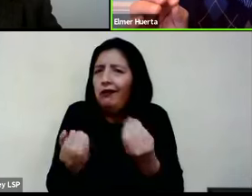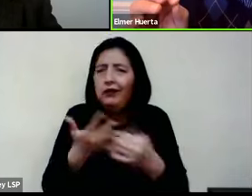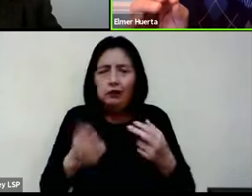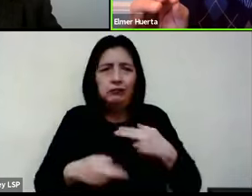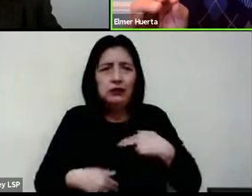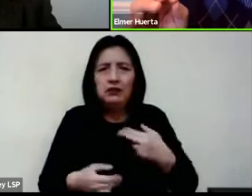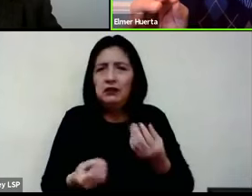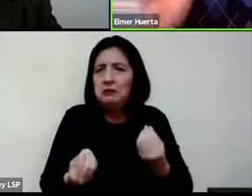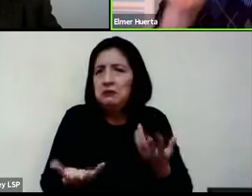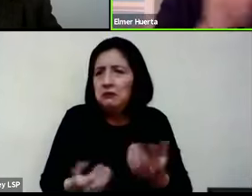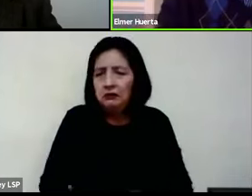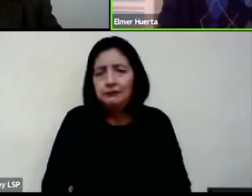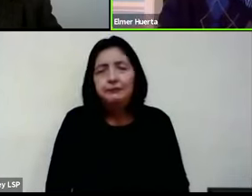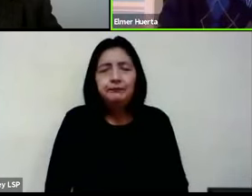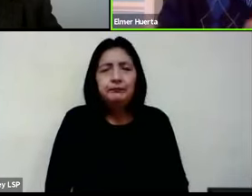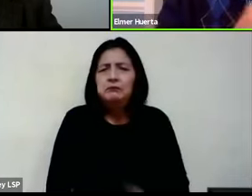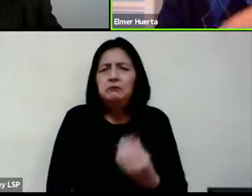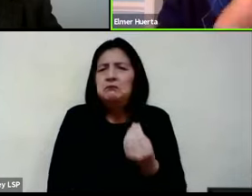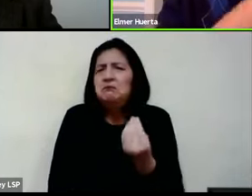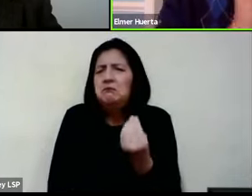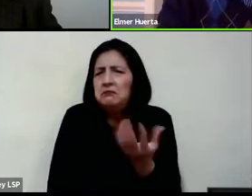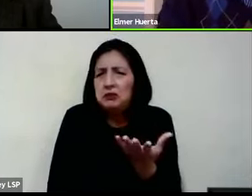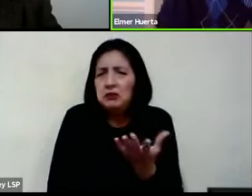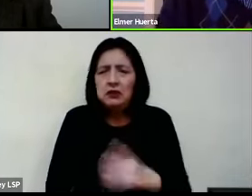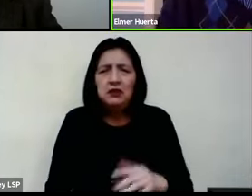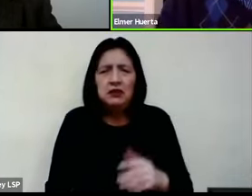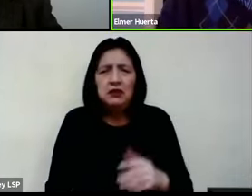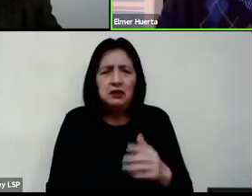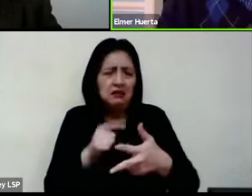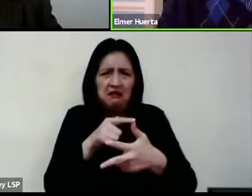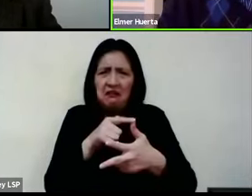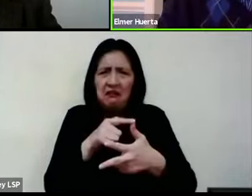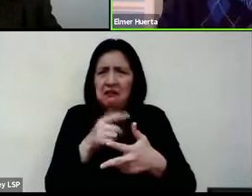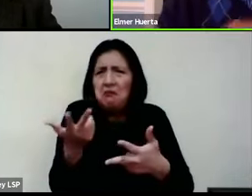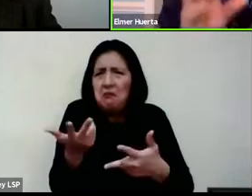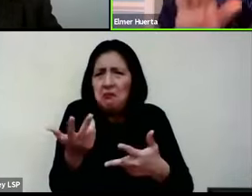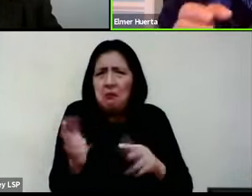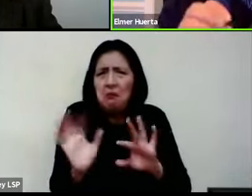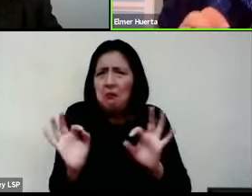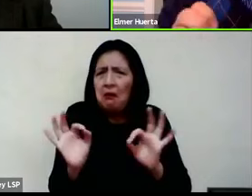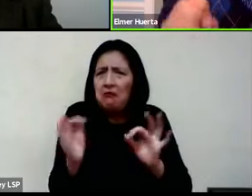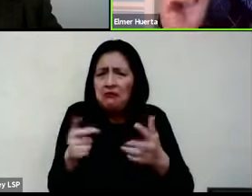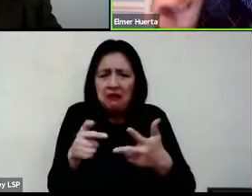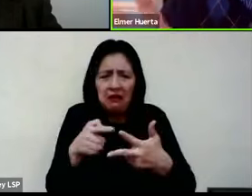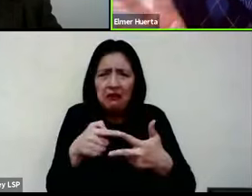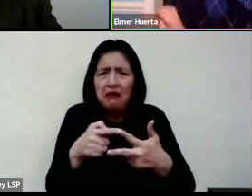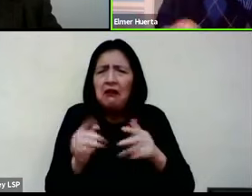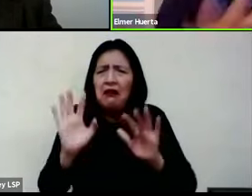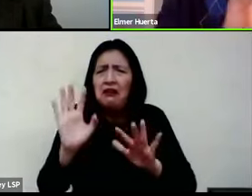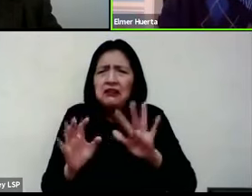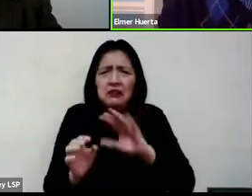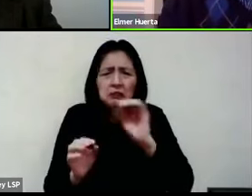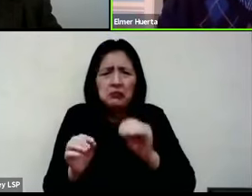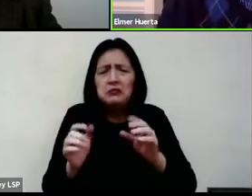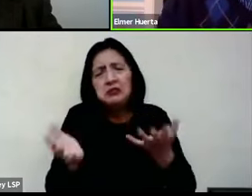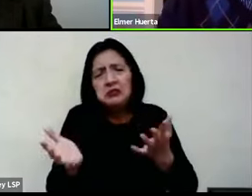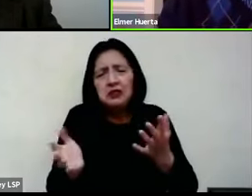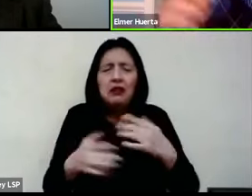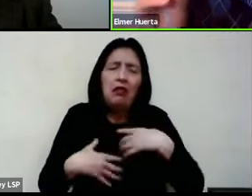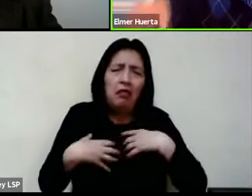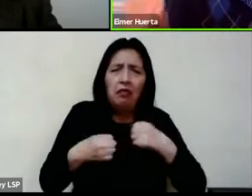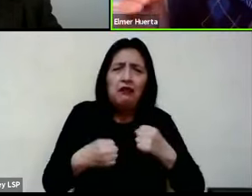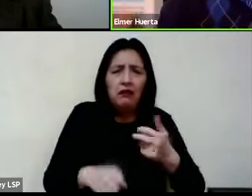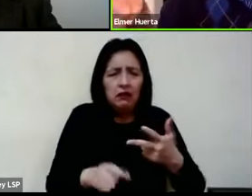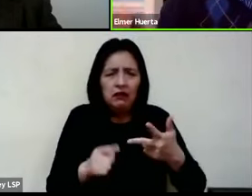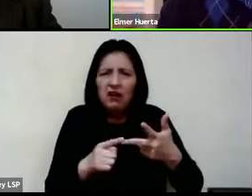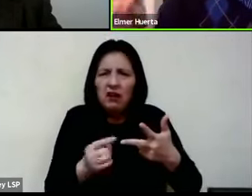humanidad. ¿Por qué al 80% casi no le hace nada? ¿Por qué al 15% lo tumba, pero sale?